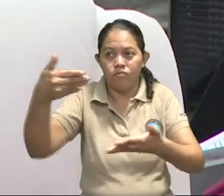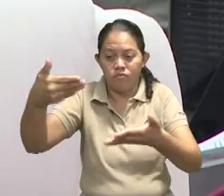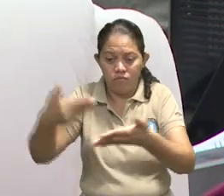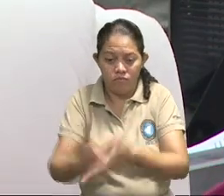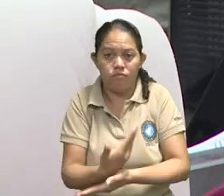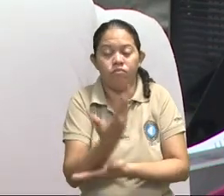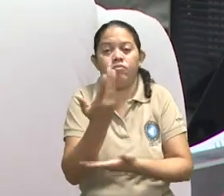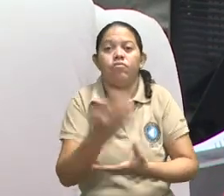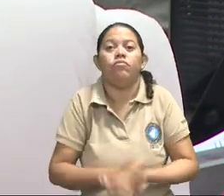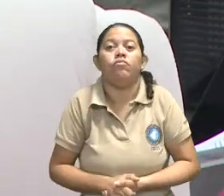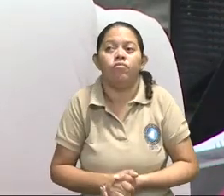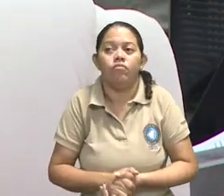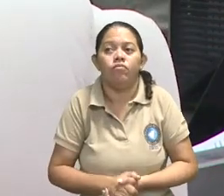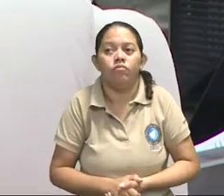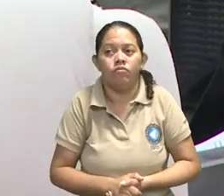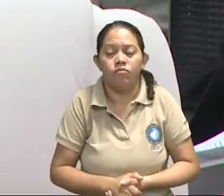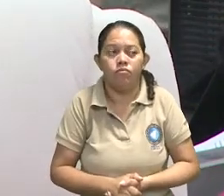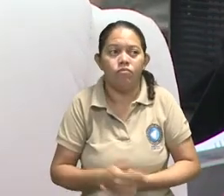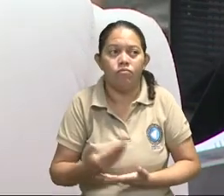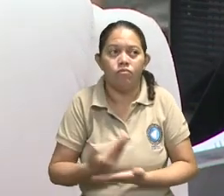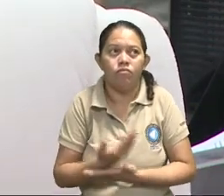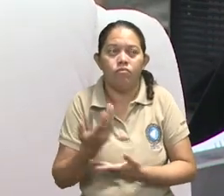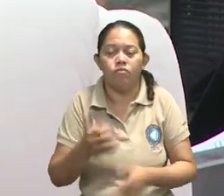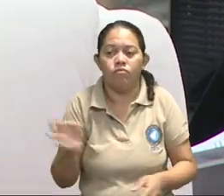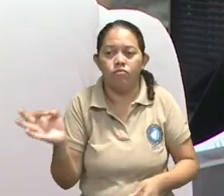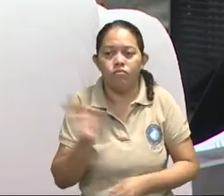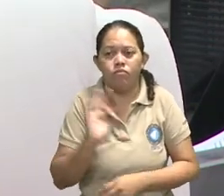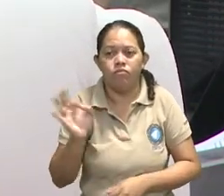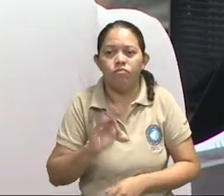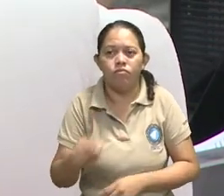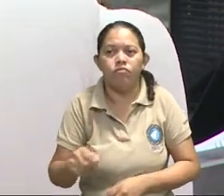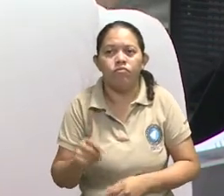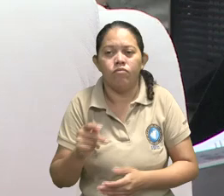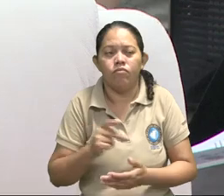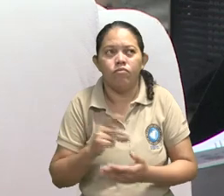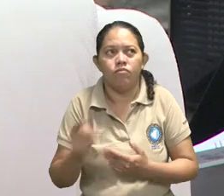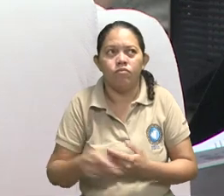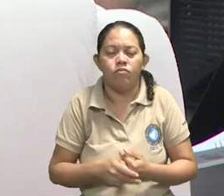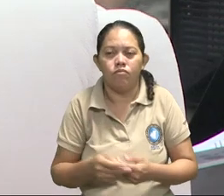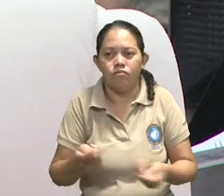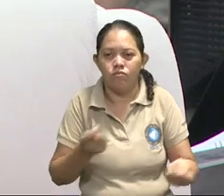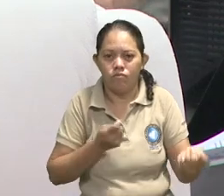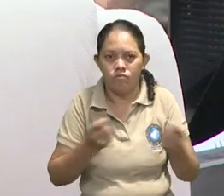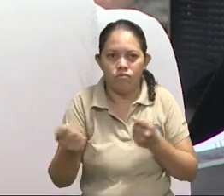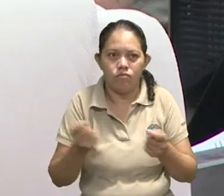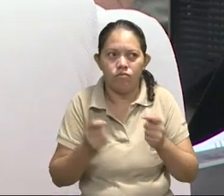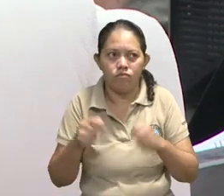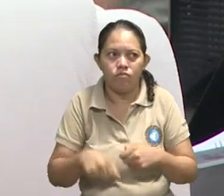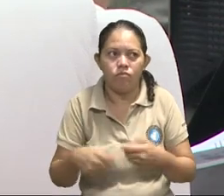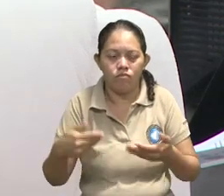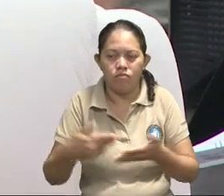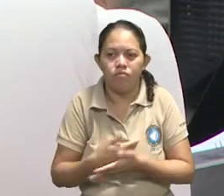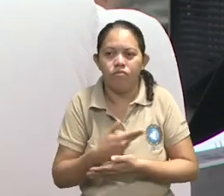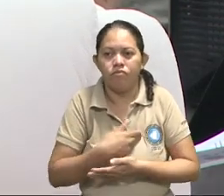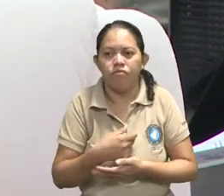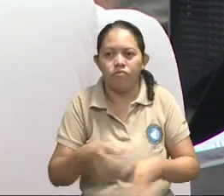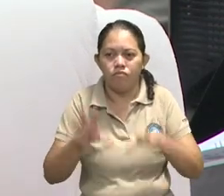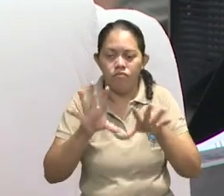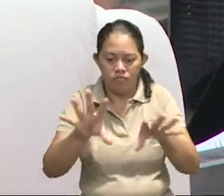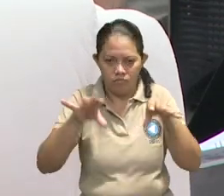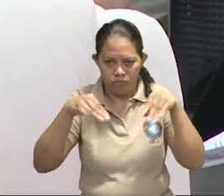modernas y revolucionarias que en materia de supervisión han venido